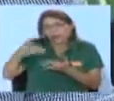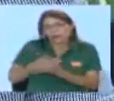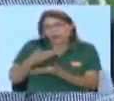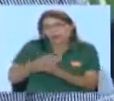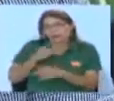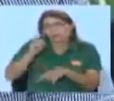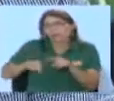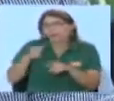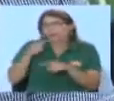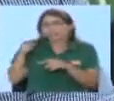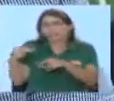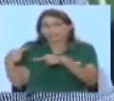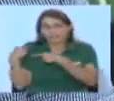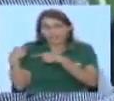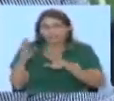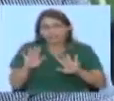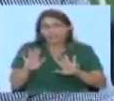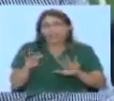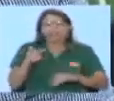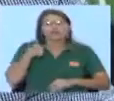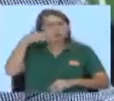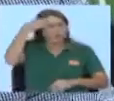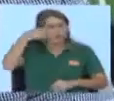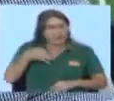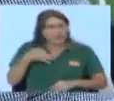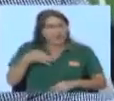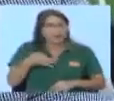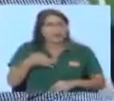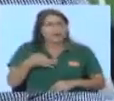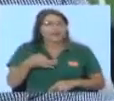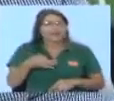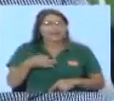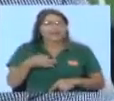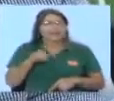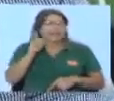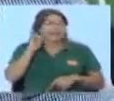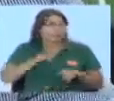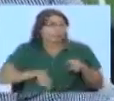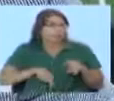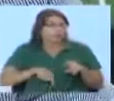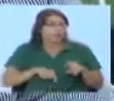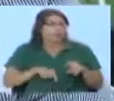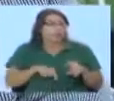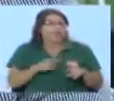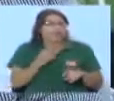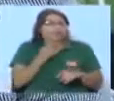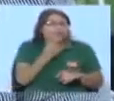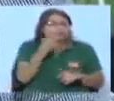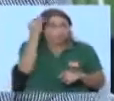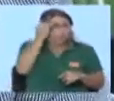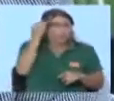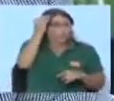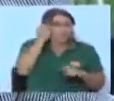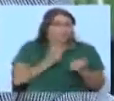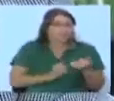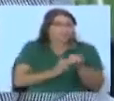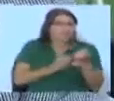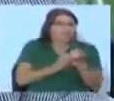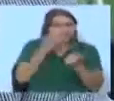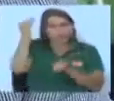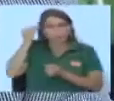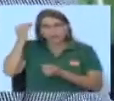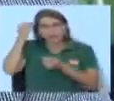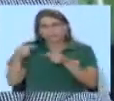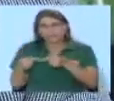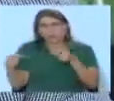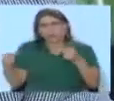gobierno, sí creo que no es justificable opiniones a favor o en contra del tema que está discutiendo la